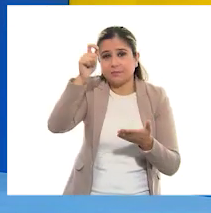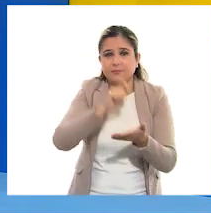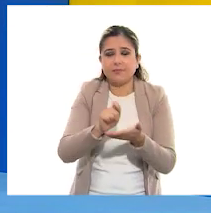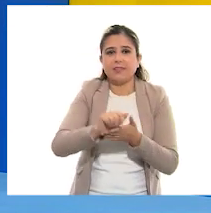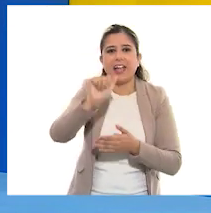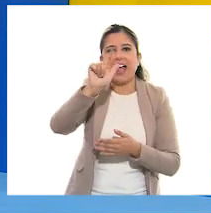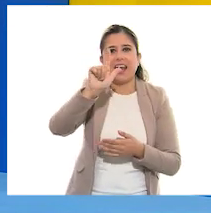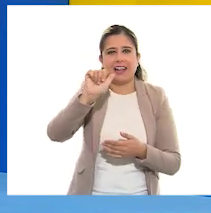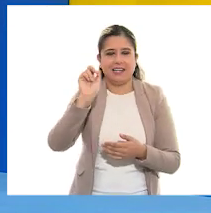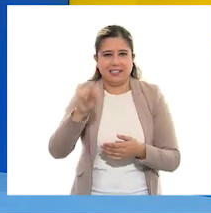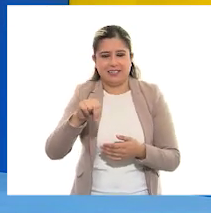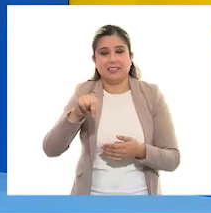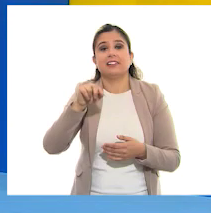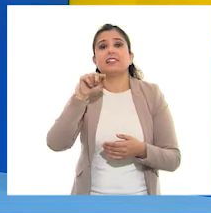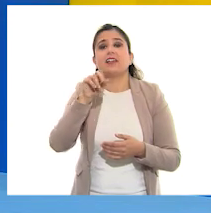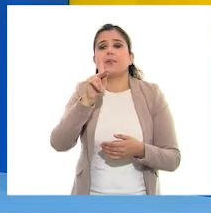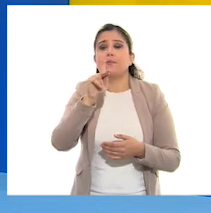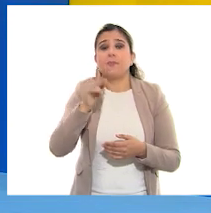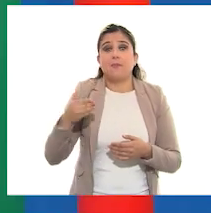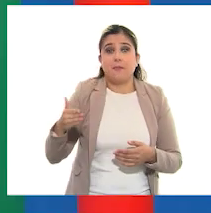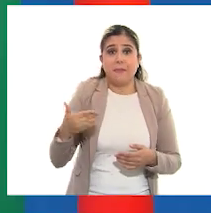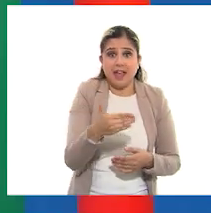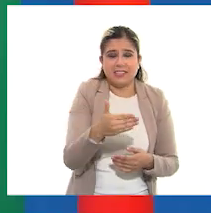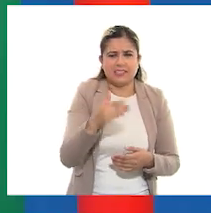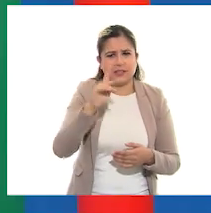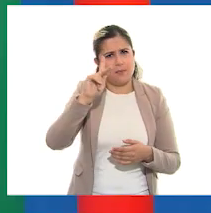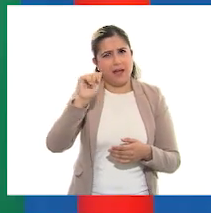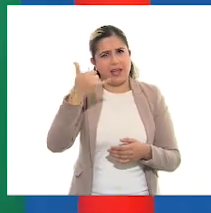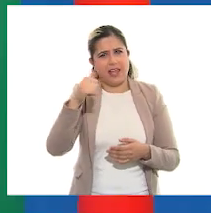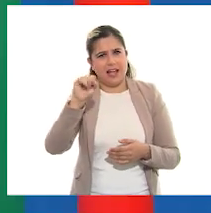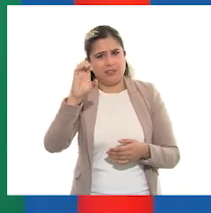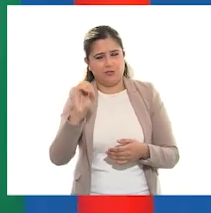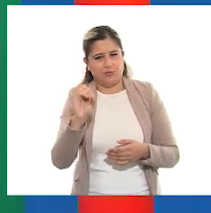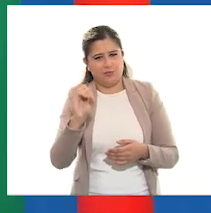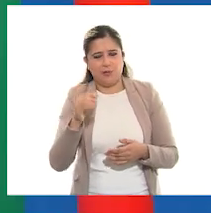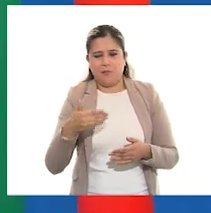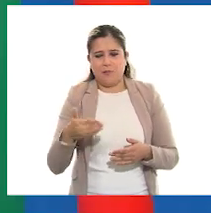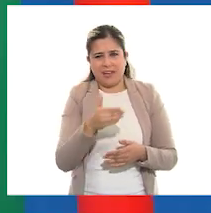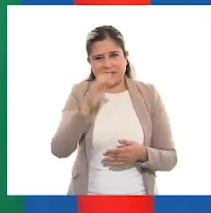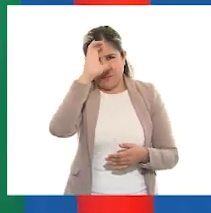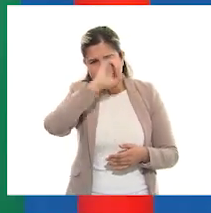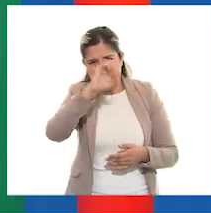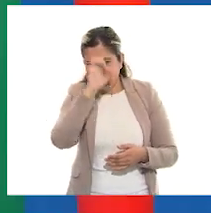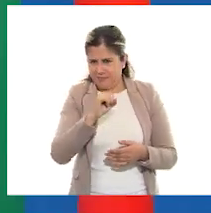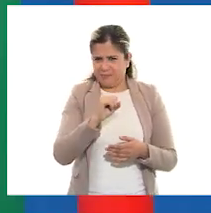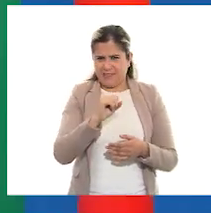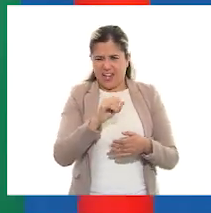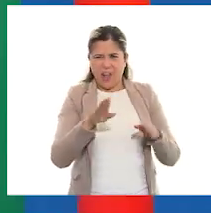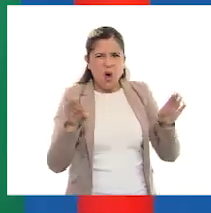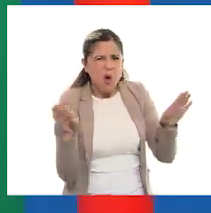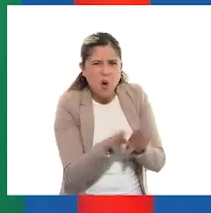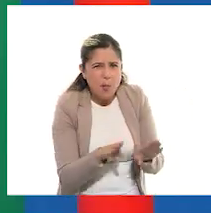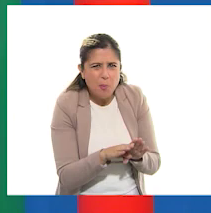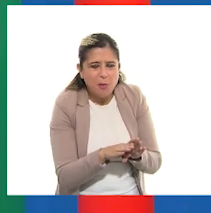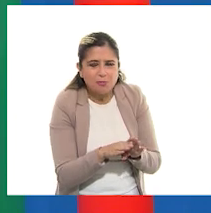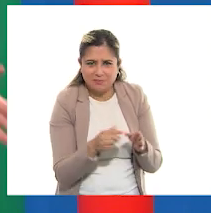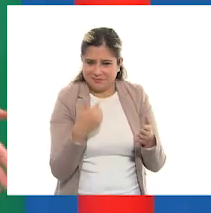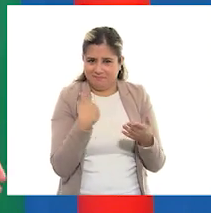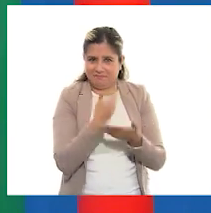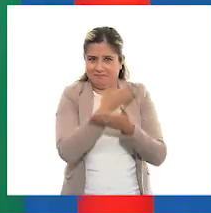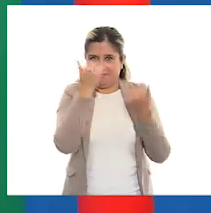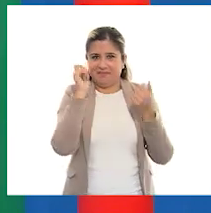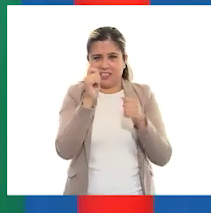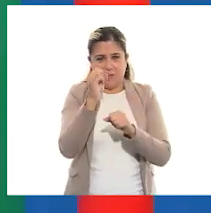Alan Durane. El pez payaso. ¿Cómo? Esto sí que no me lo esperaba para nada. Ni siquiera